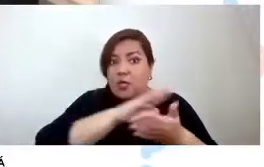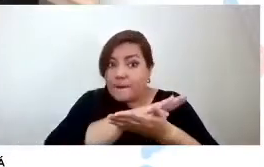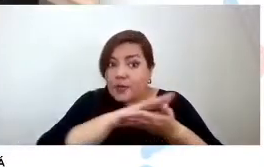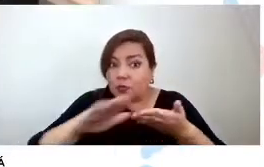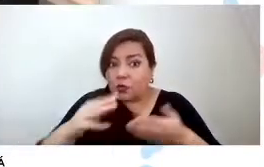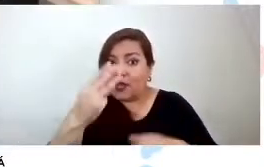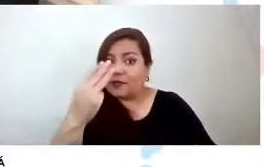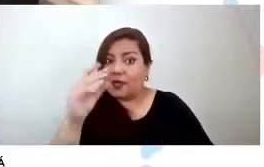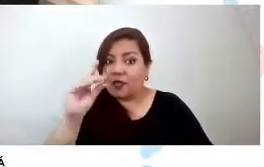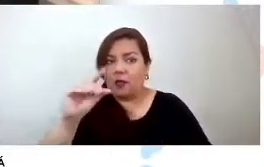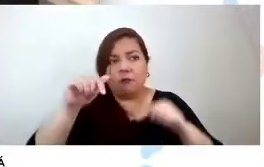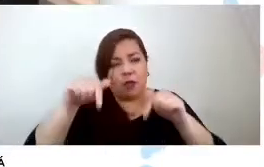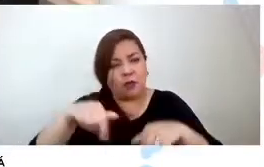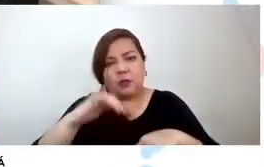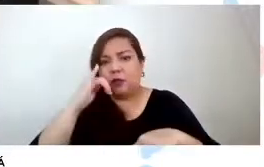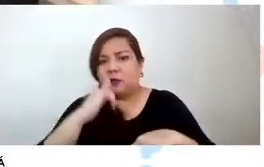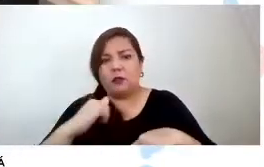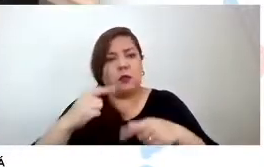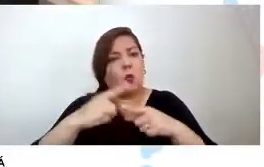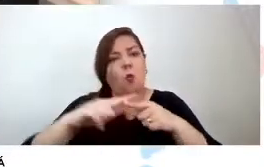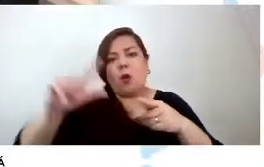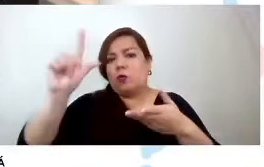sea aquí en Iquique, en la Antártida.